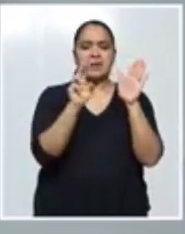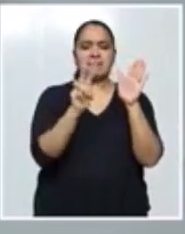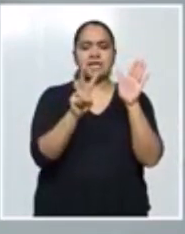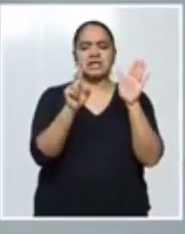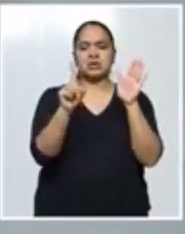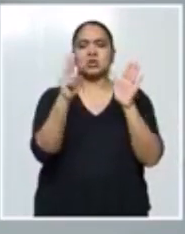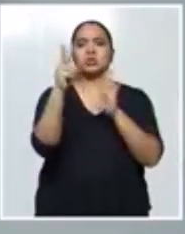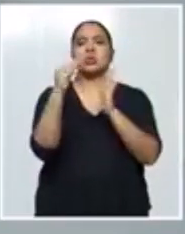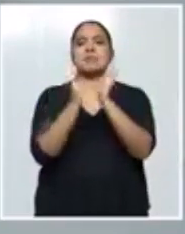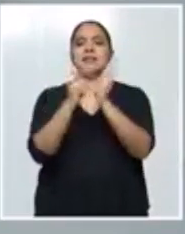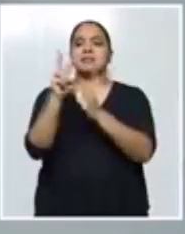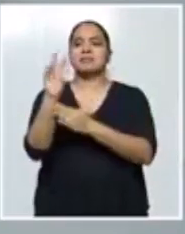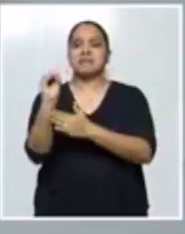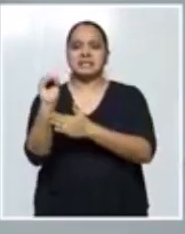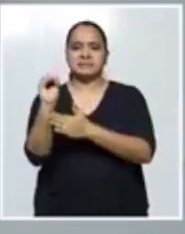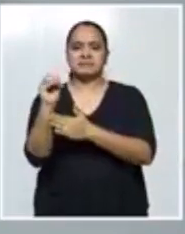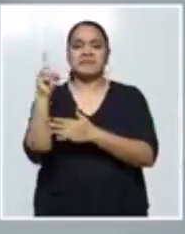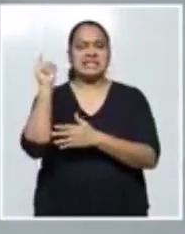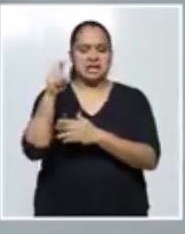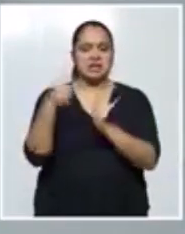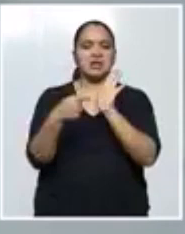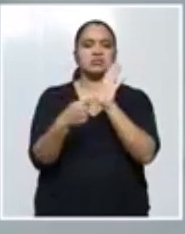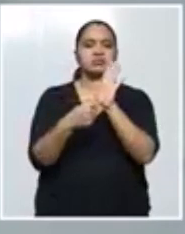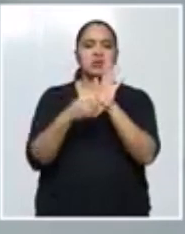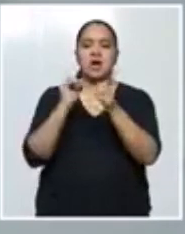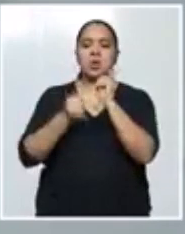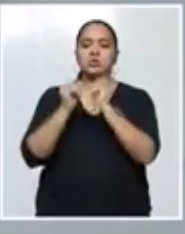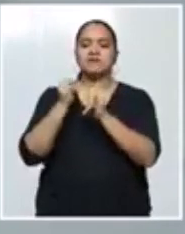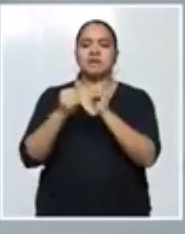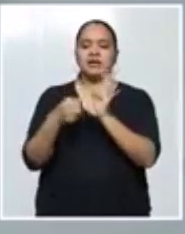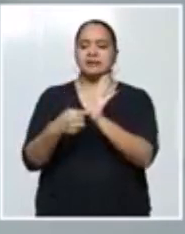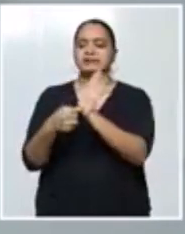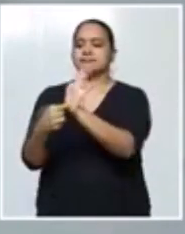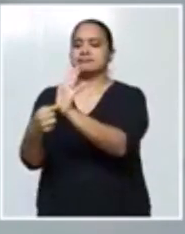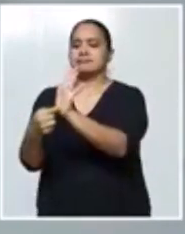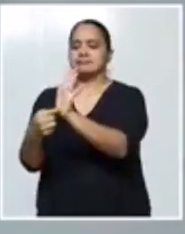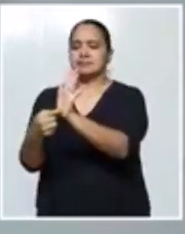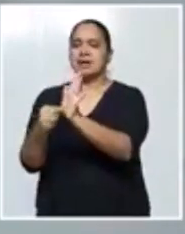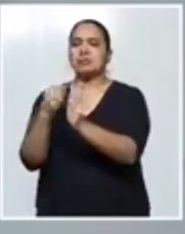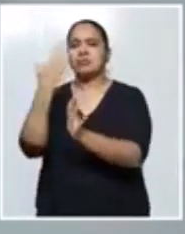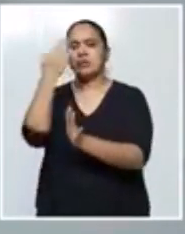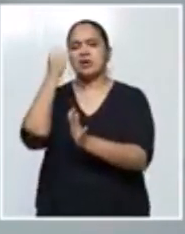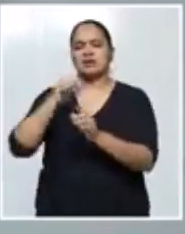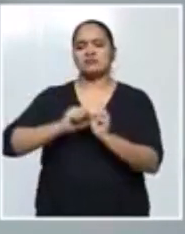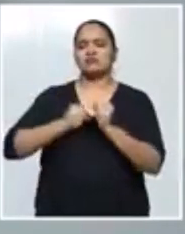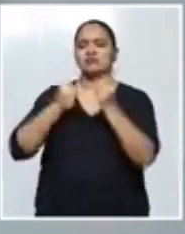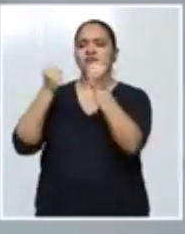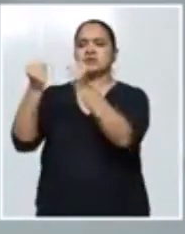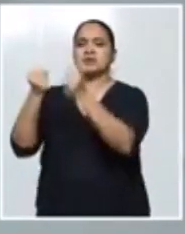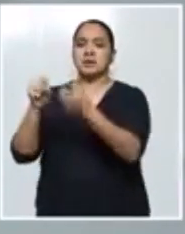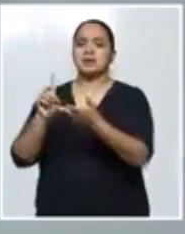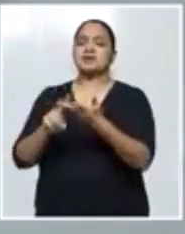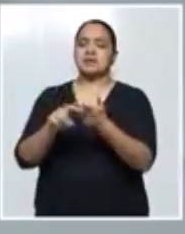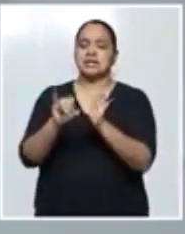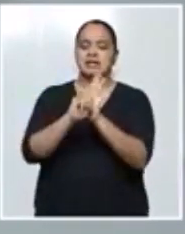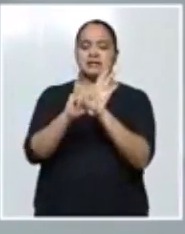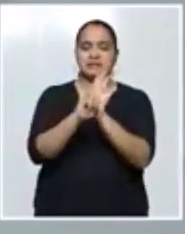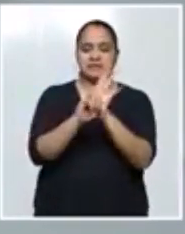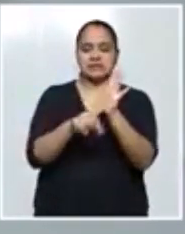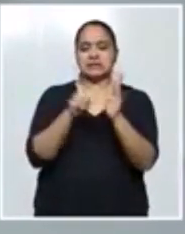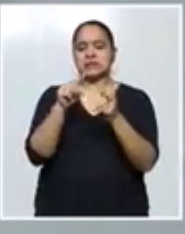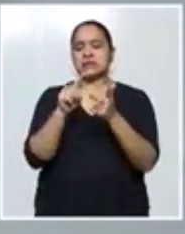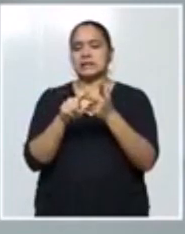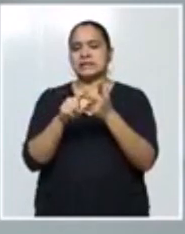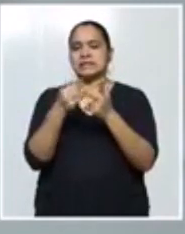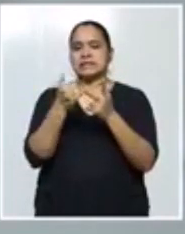2020 quienes deben justificar ante la autoridad competente su movilización portando su identificación y